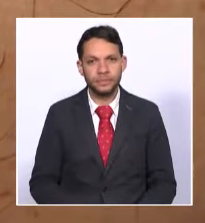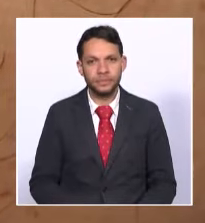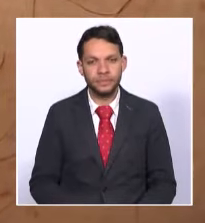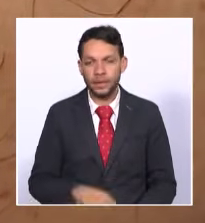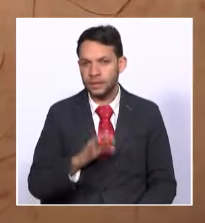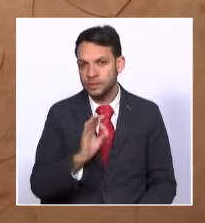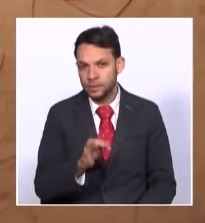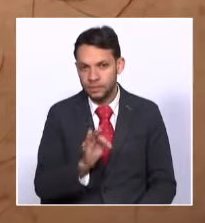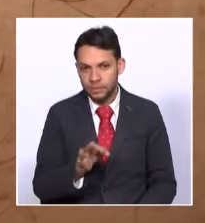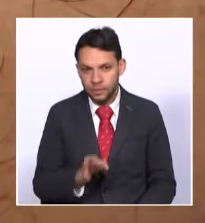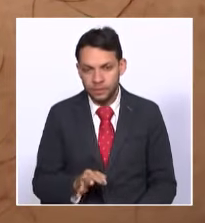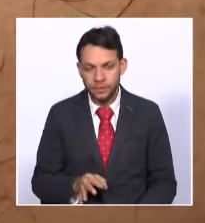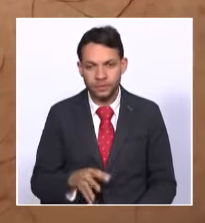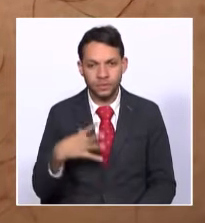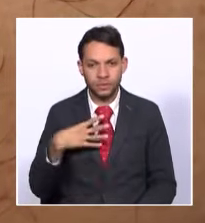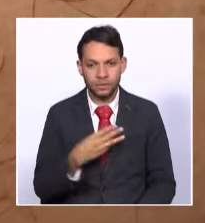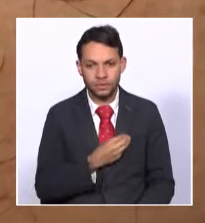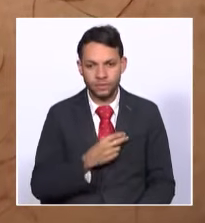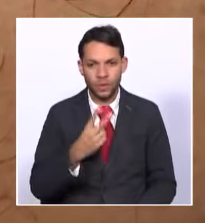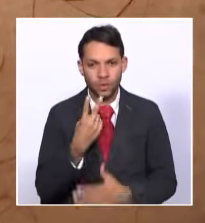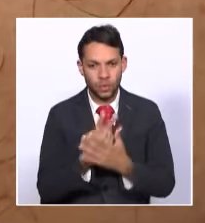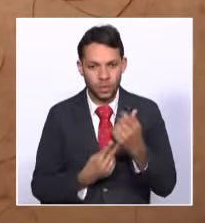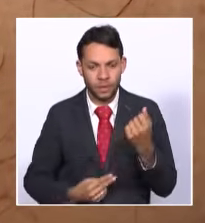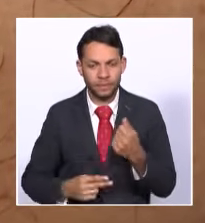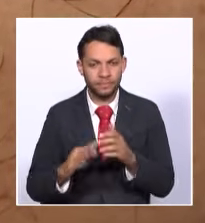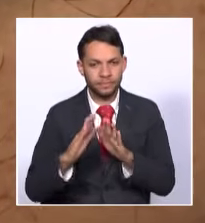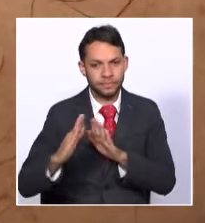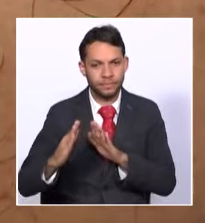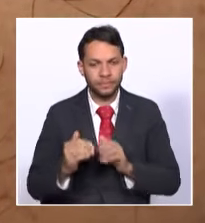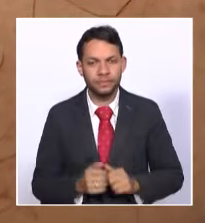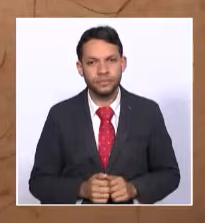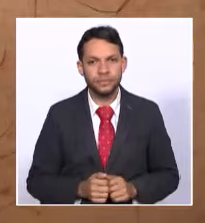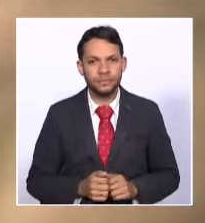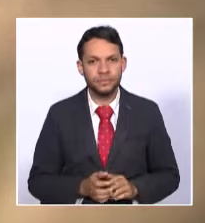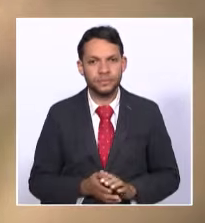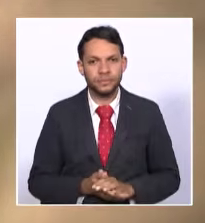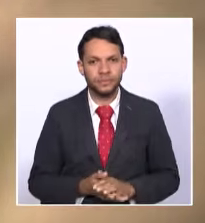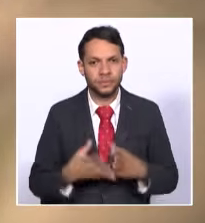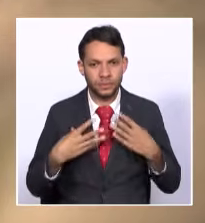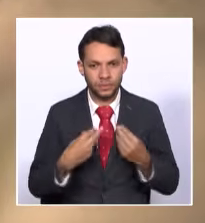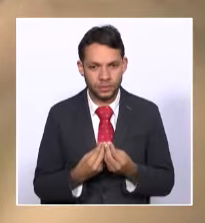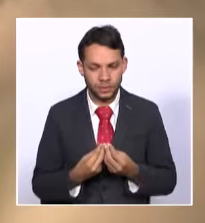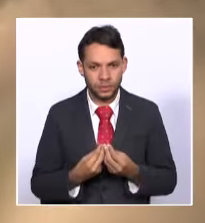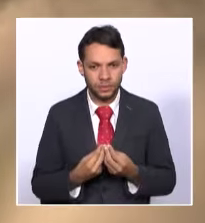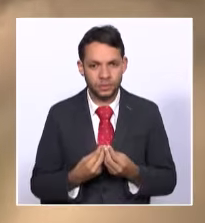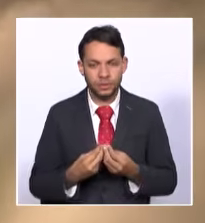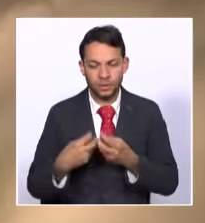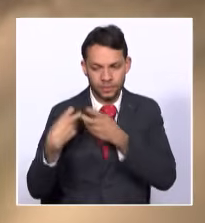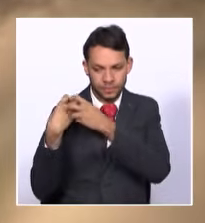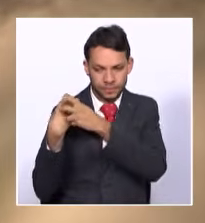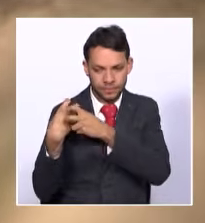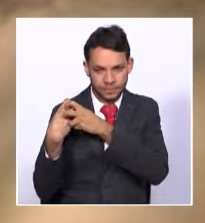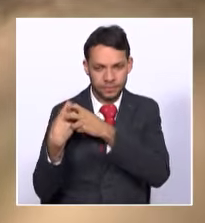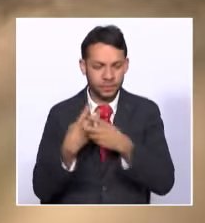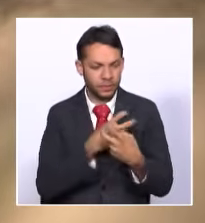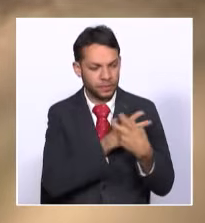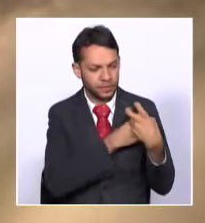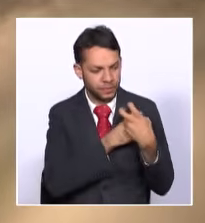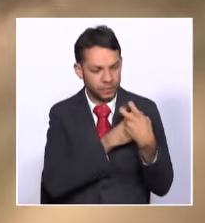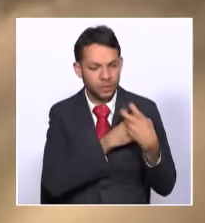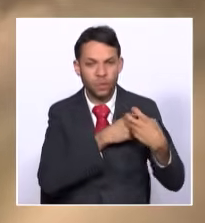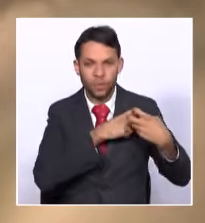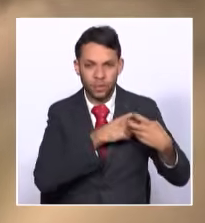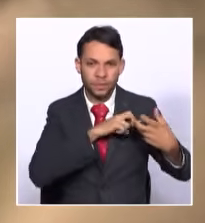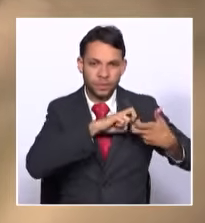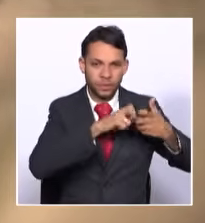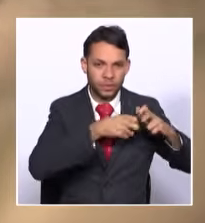Siempre se coloca bilateral, tranquilo, es decir, en los dos laditos, y puede ir acompañado